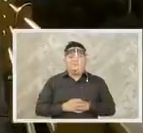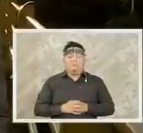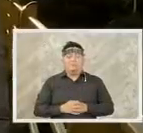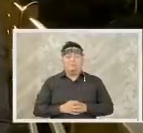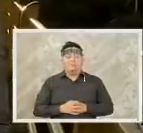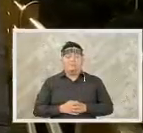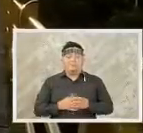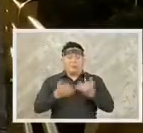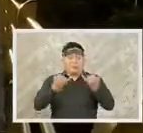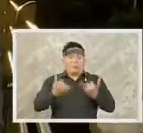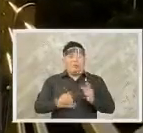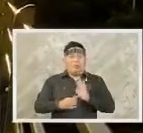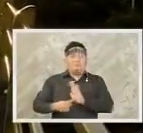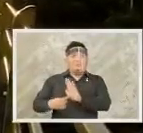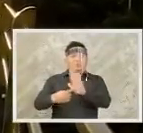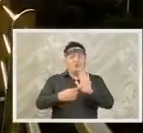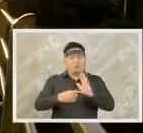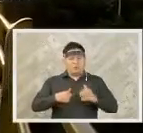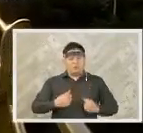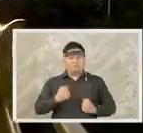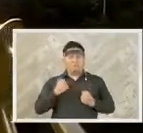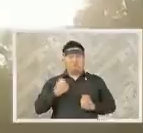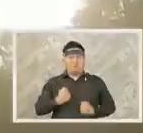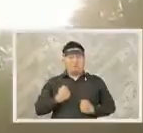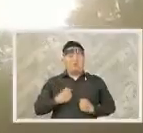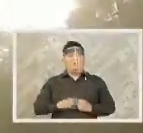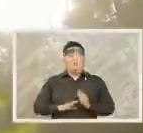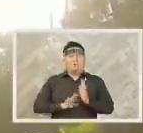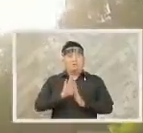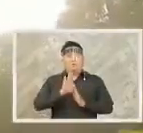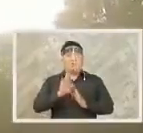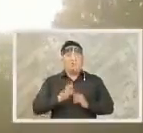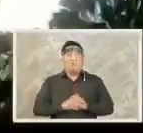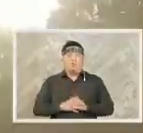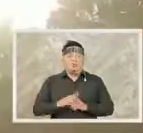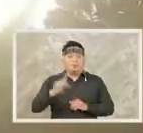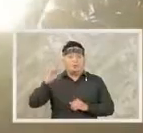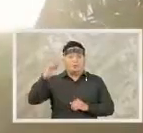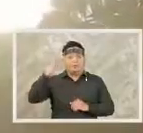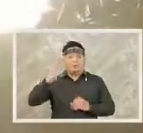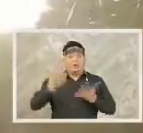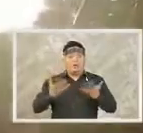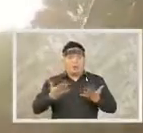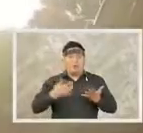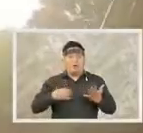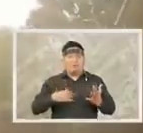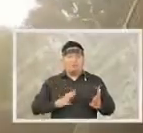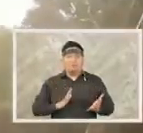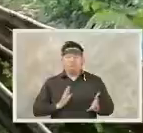Es momento de demostrar la valentía y honor que como cucuteños y colombianos estamos hechos.